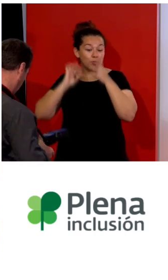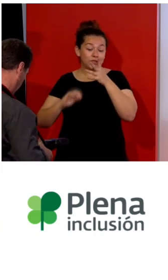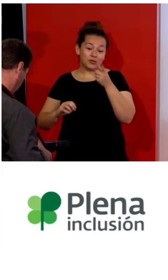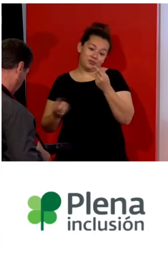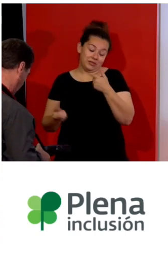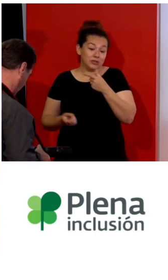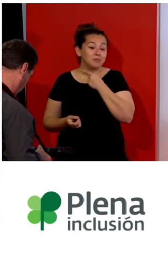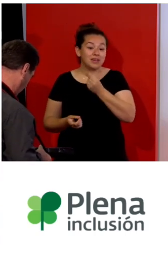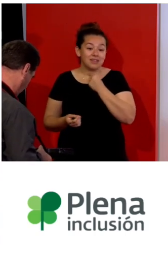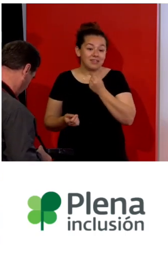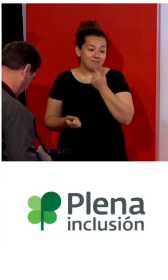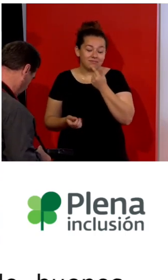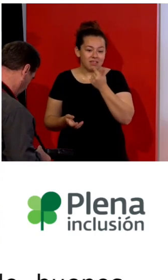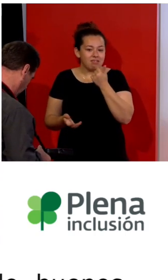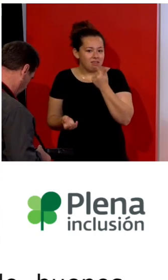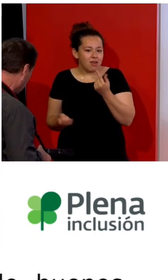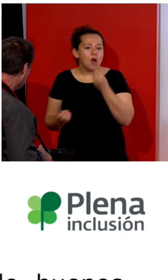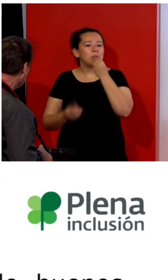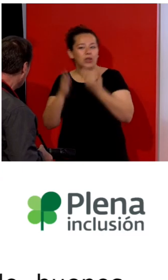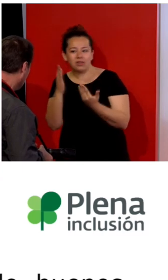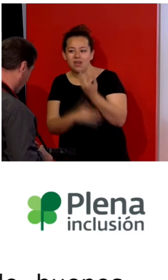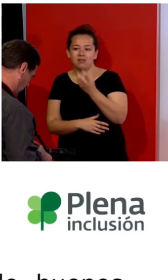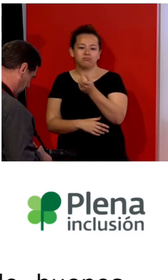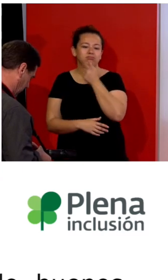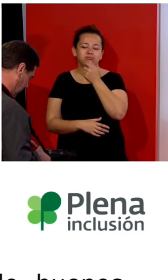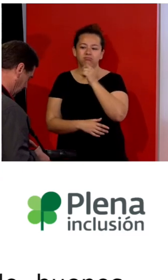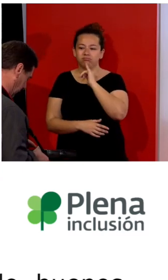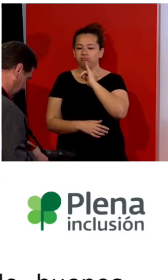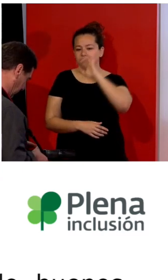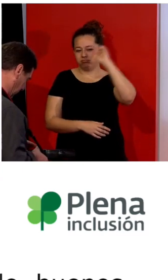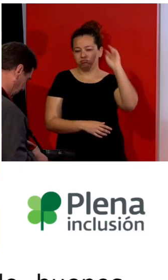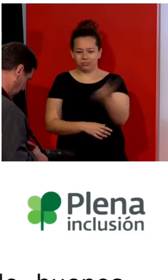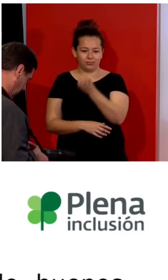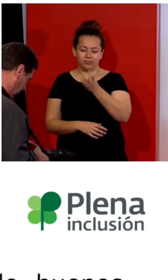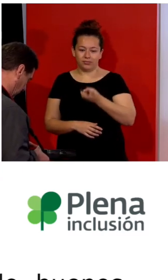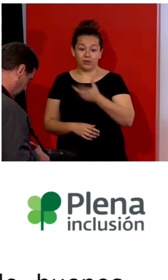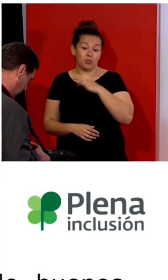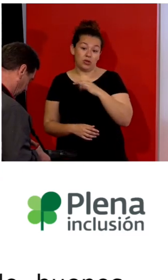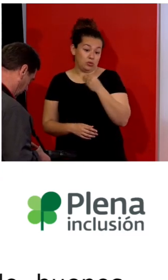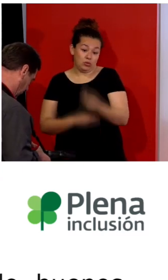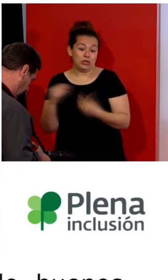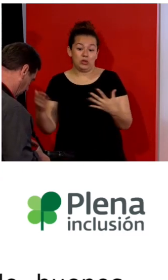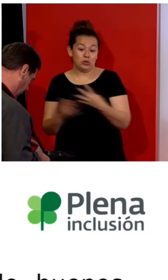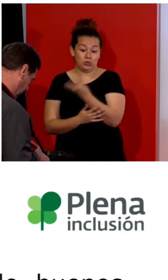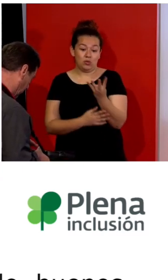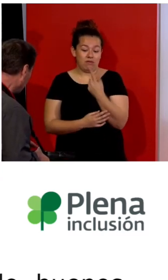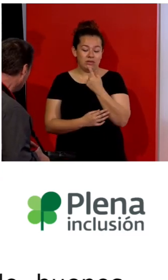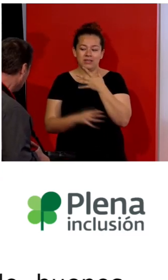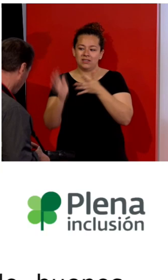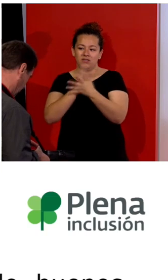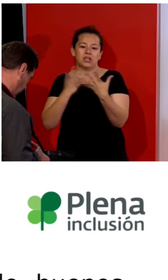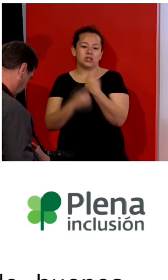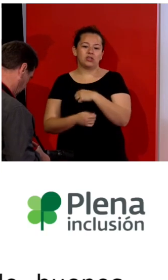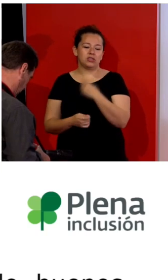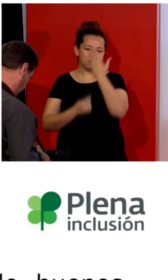buenos días, egunon, bon día, vos días. Poder utilizar los cuatro significa que estamos representados de todo el